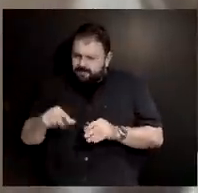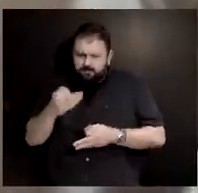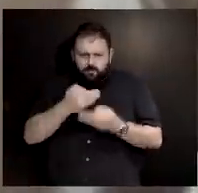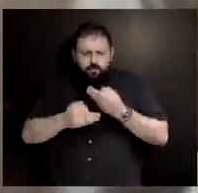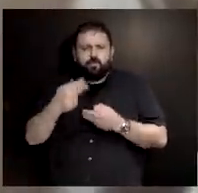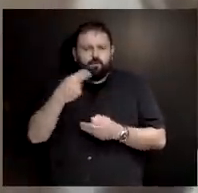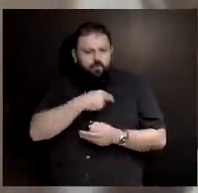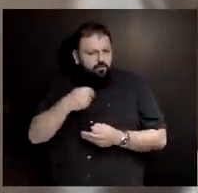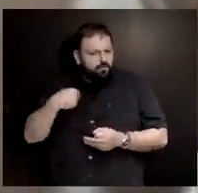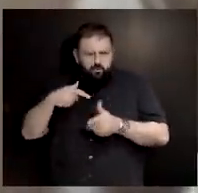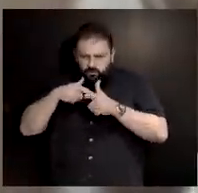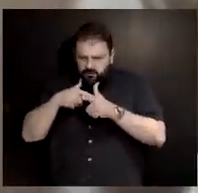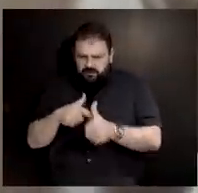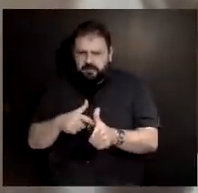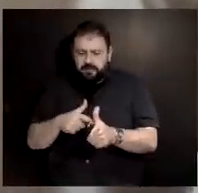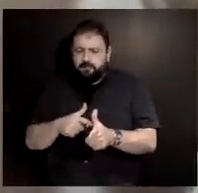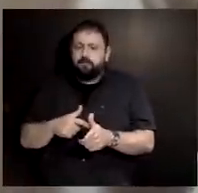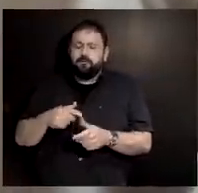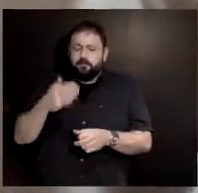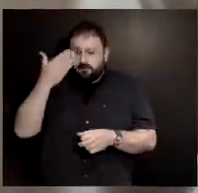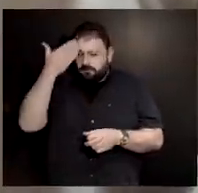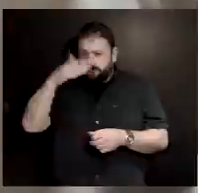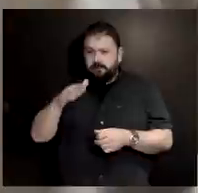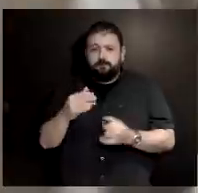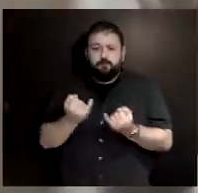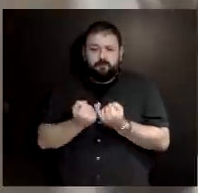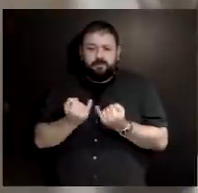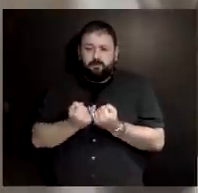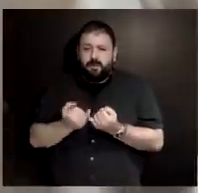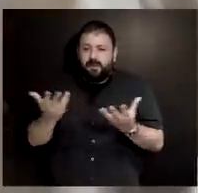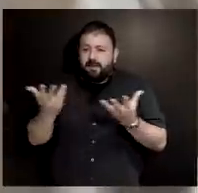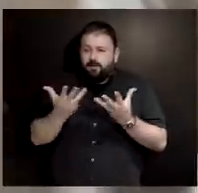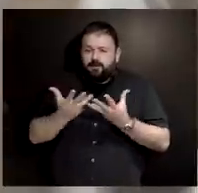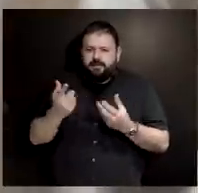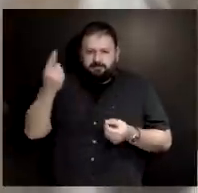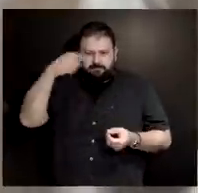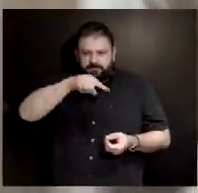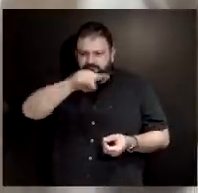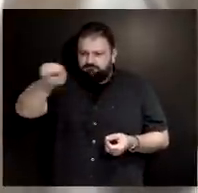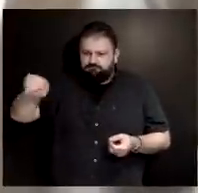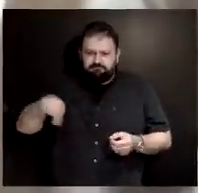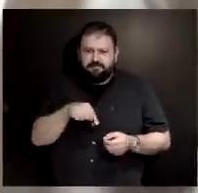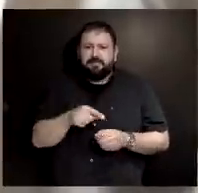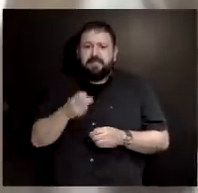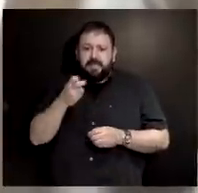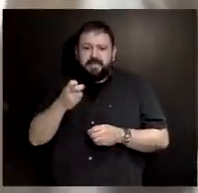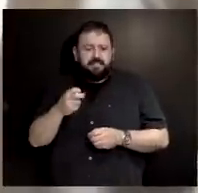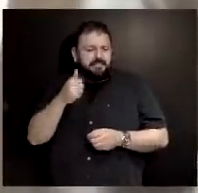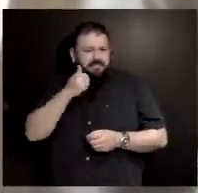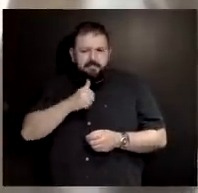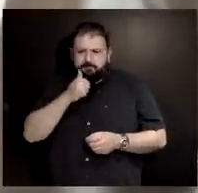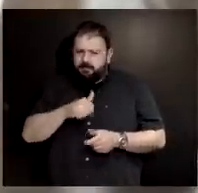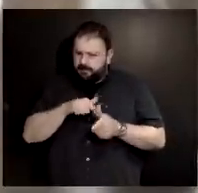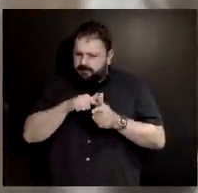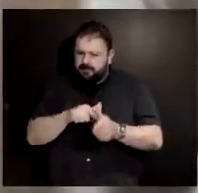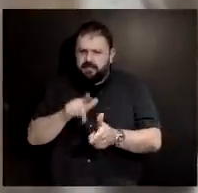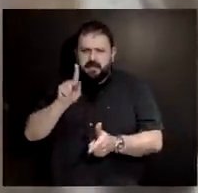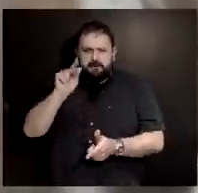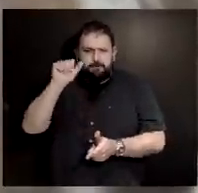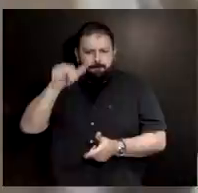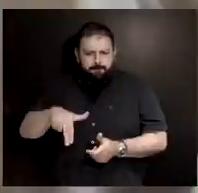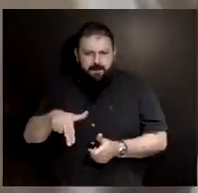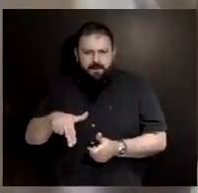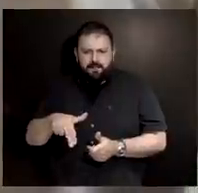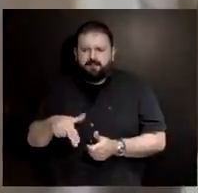dura y de la madera más flexible que los hace ser imparables, y este es nuestro plan que diseñamos